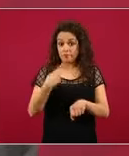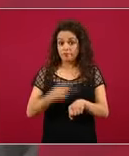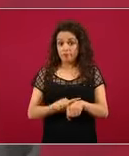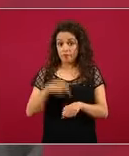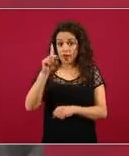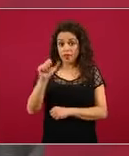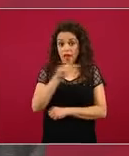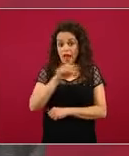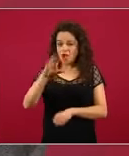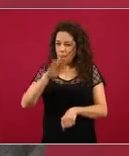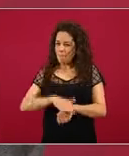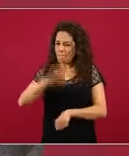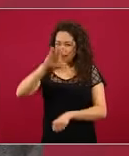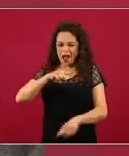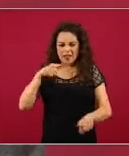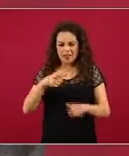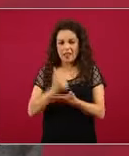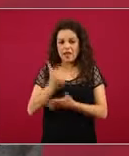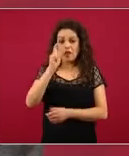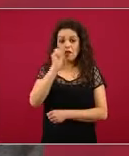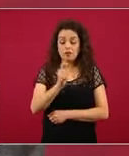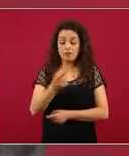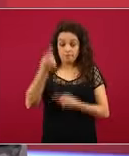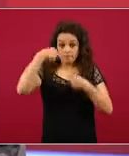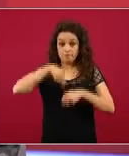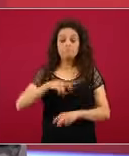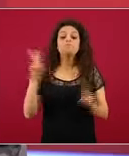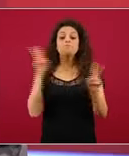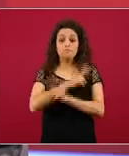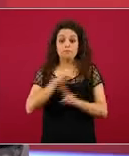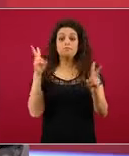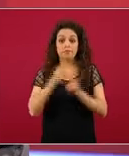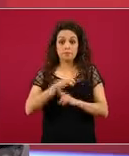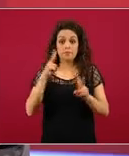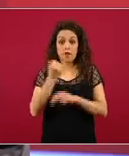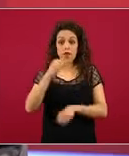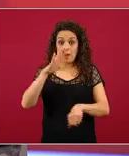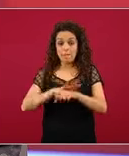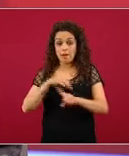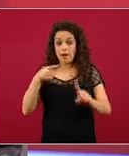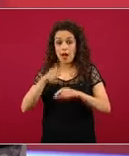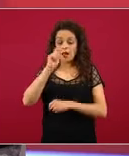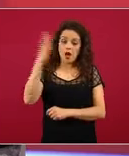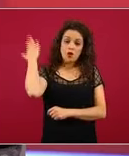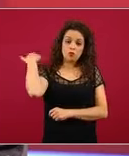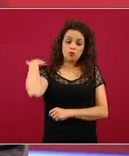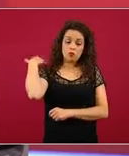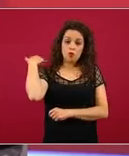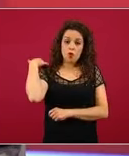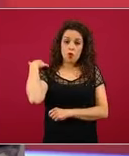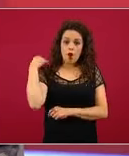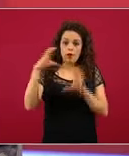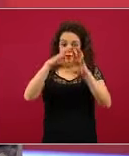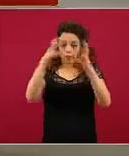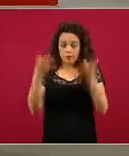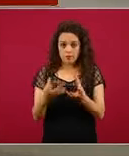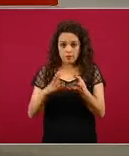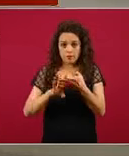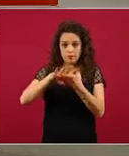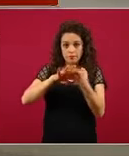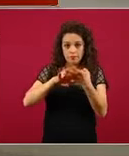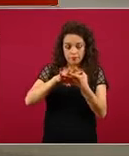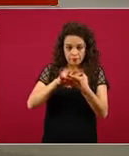más característico es al aparato respiratorio y en particular al tejido pulmonar, y las secuelas